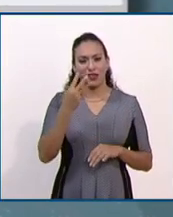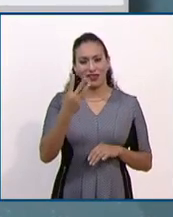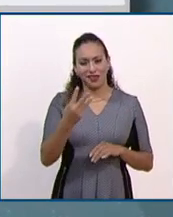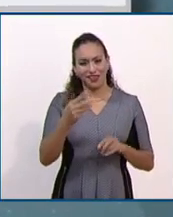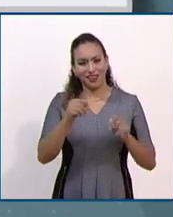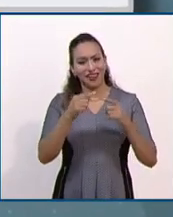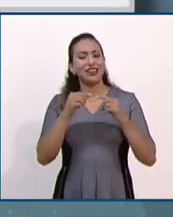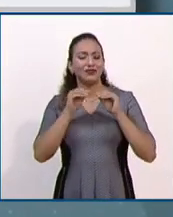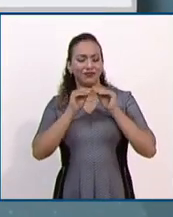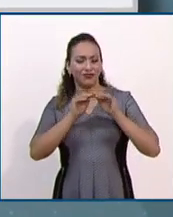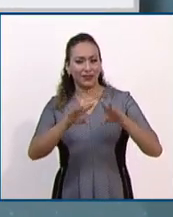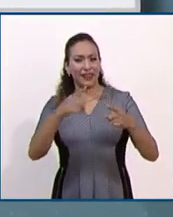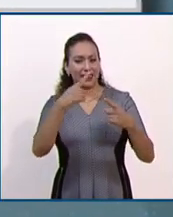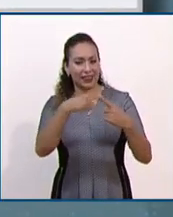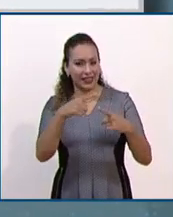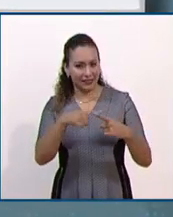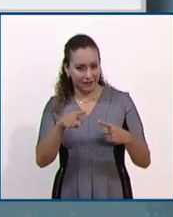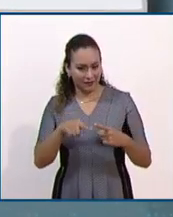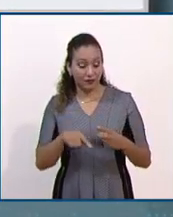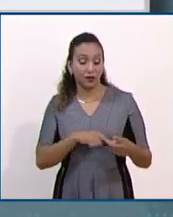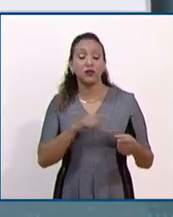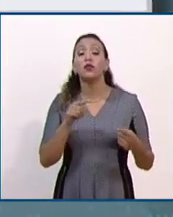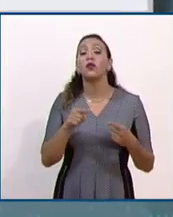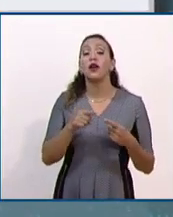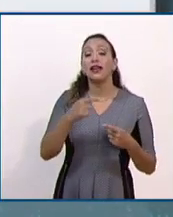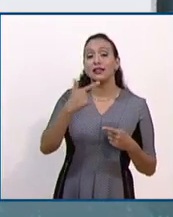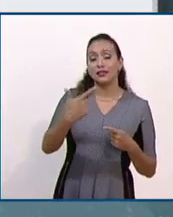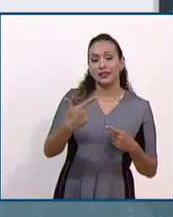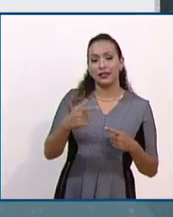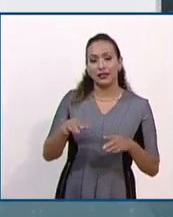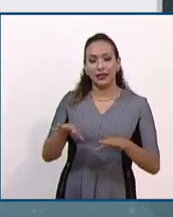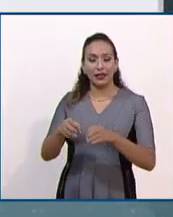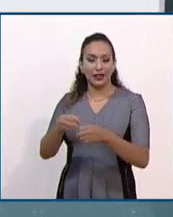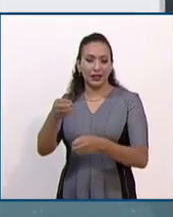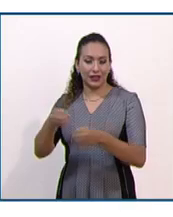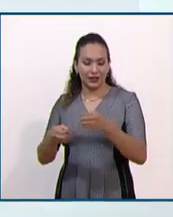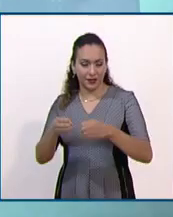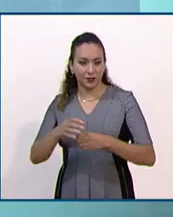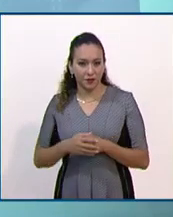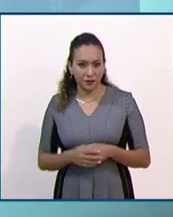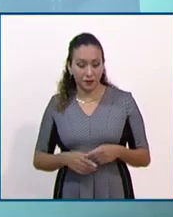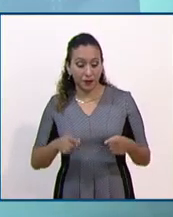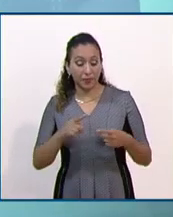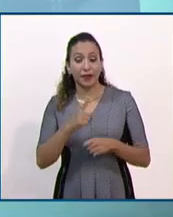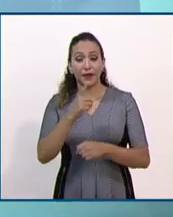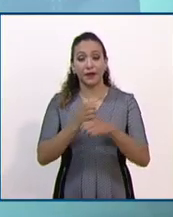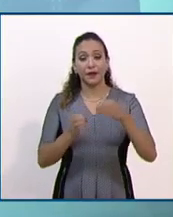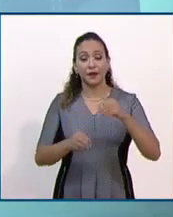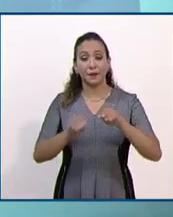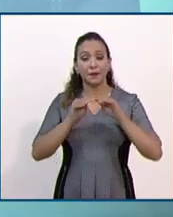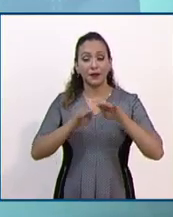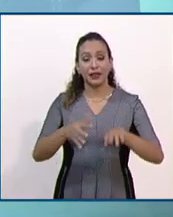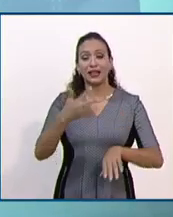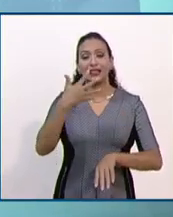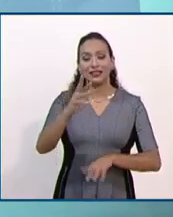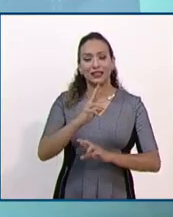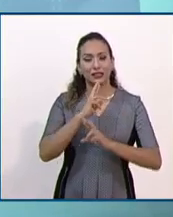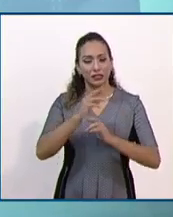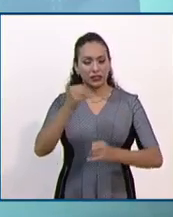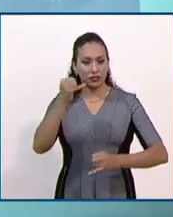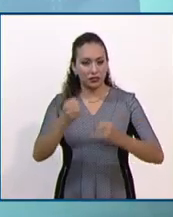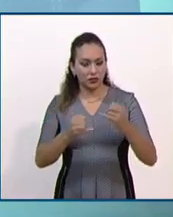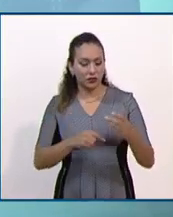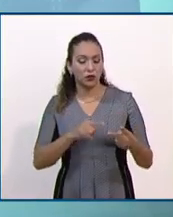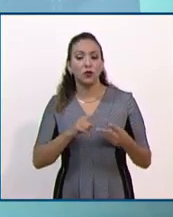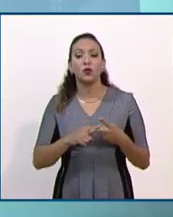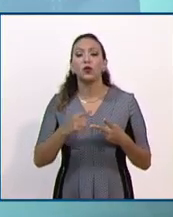órganos jurisdiccionales federales, entre ellos 7 de las salas de la Corte. La primera sala publicó 5 jurisprudencias, una de ellas